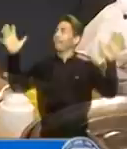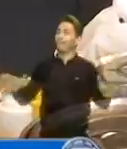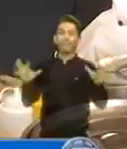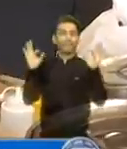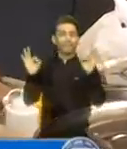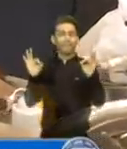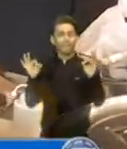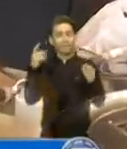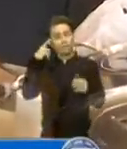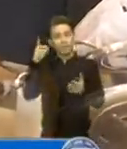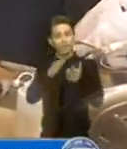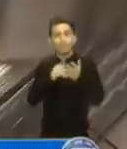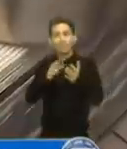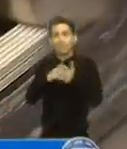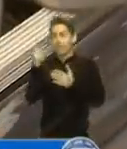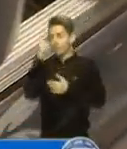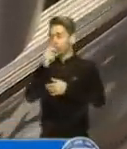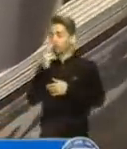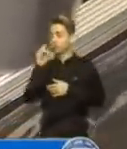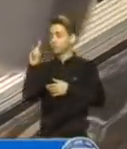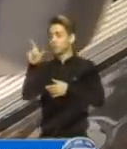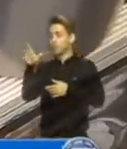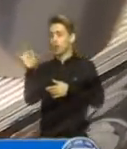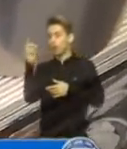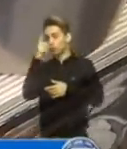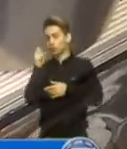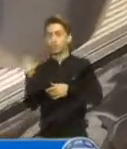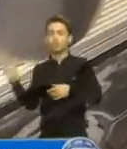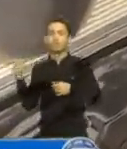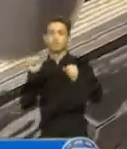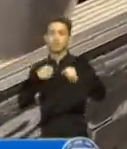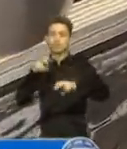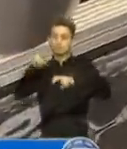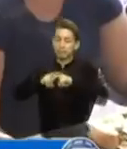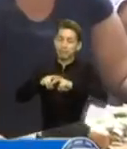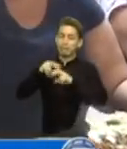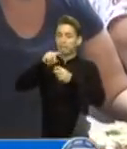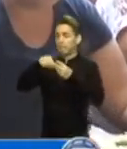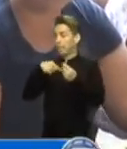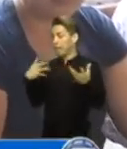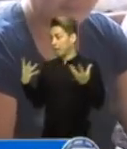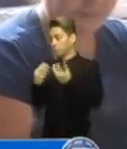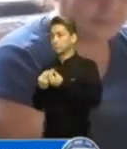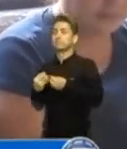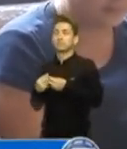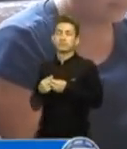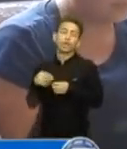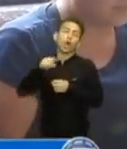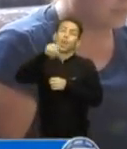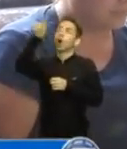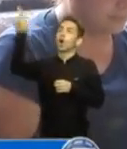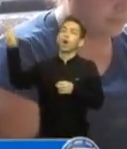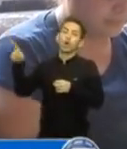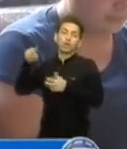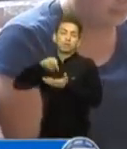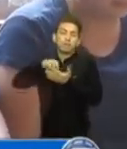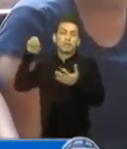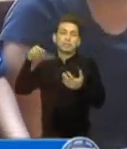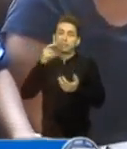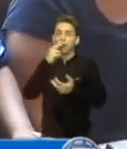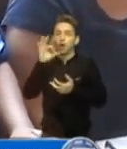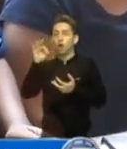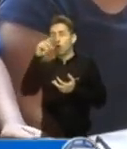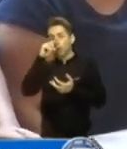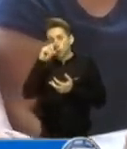xuquitos, de poderse sentar en familia y todo disfrutarlo, ¿verdad? A nivel mundial le conocen como hot dog, pero acá le colocamos el toque chapín